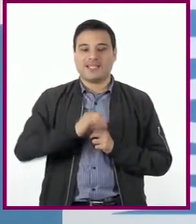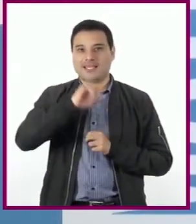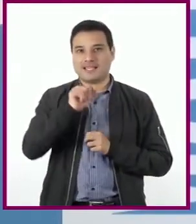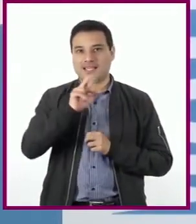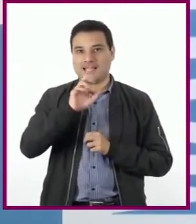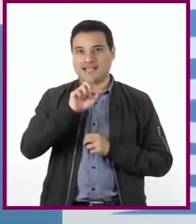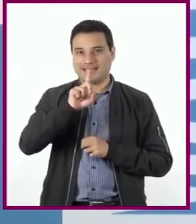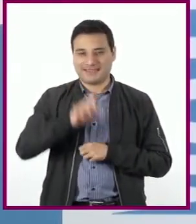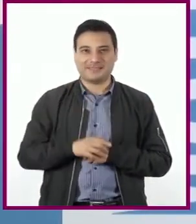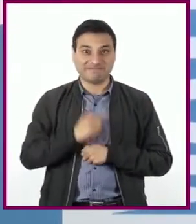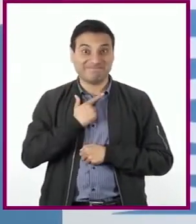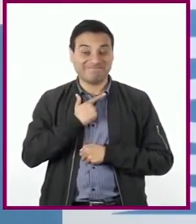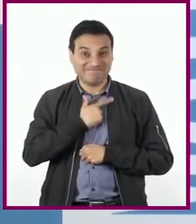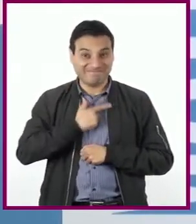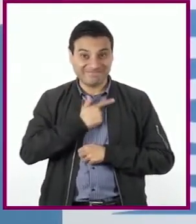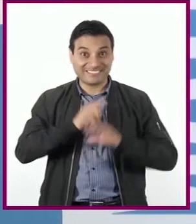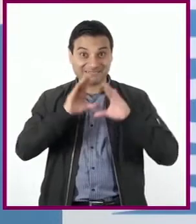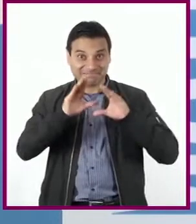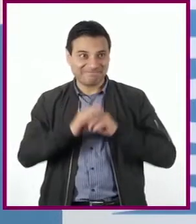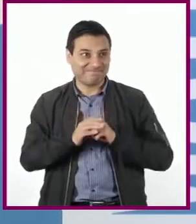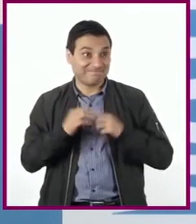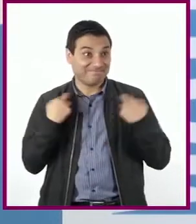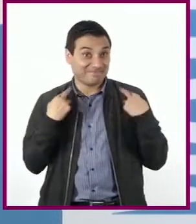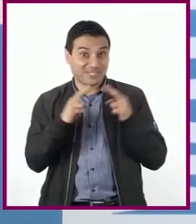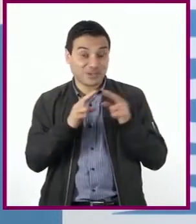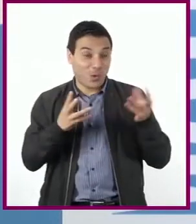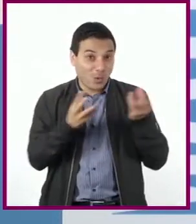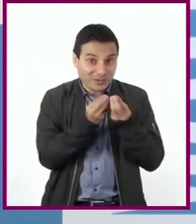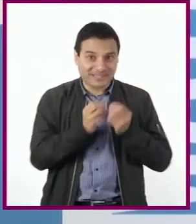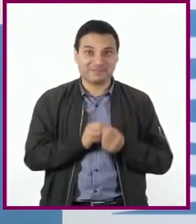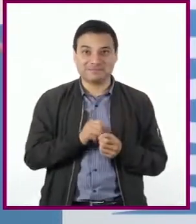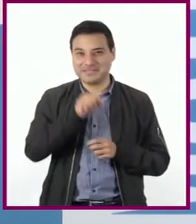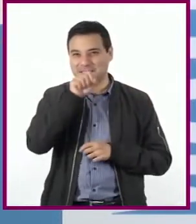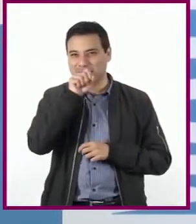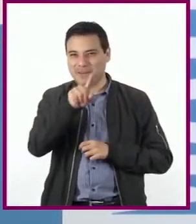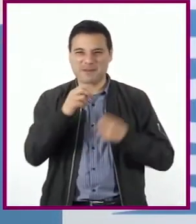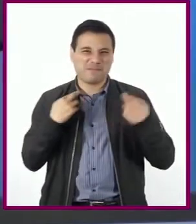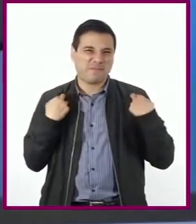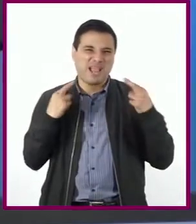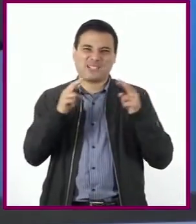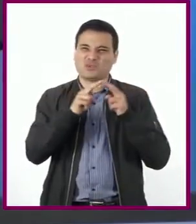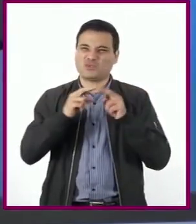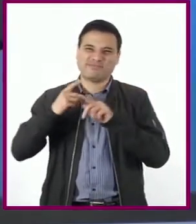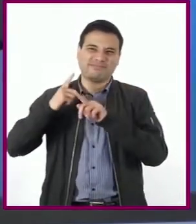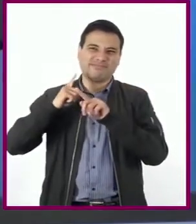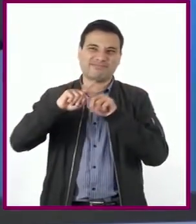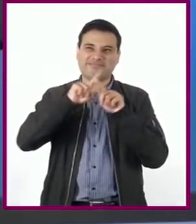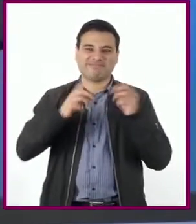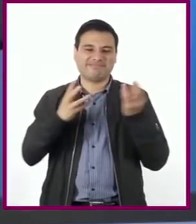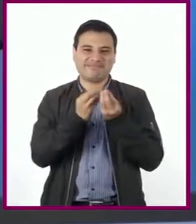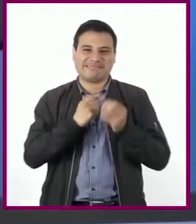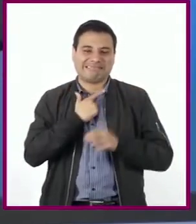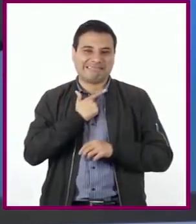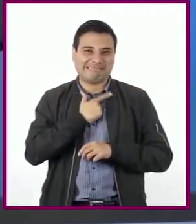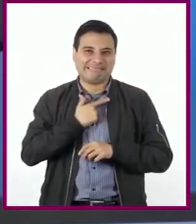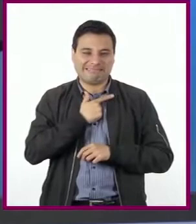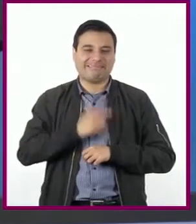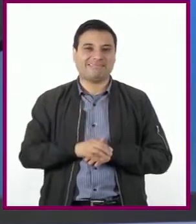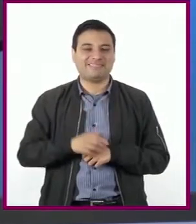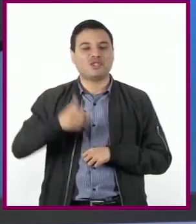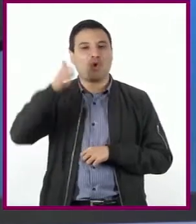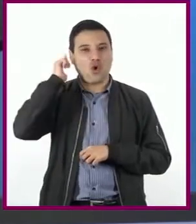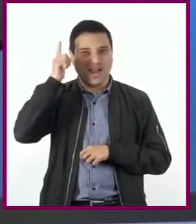maravilla compartir este espacio contigo, Leti, y con colegas docentes de todo el país. Así es. Esperamos que